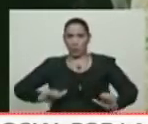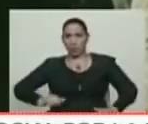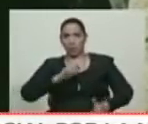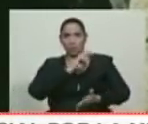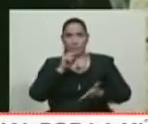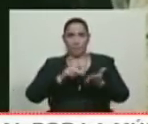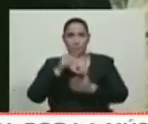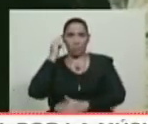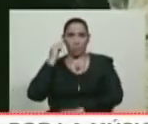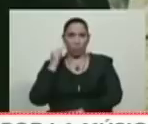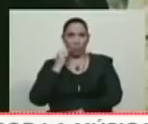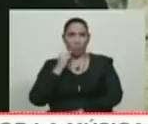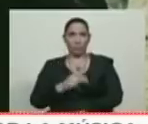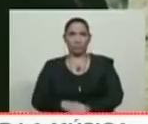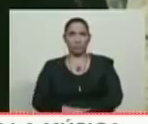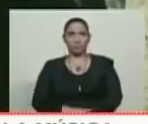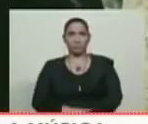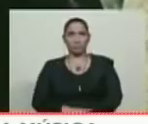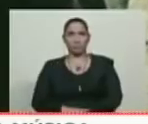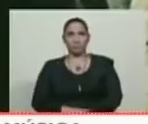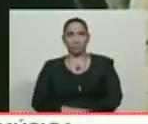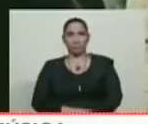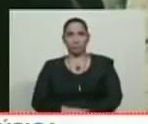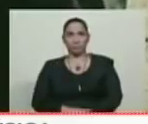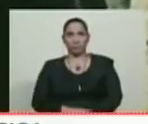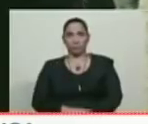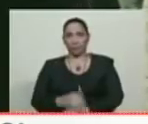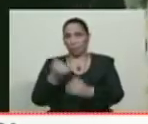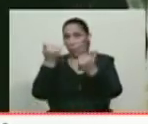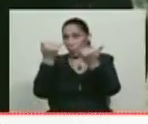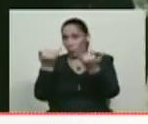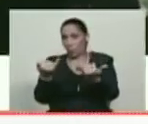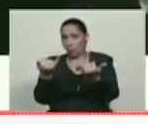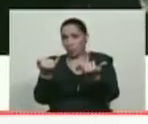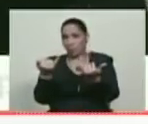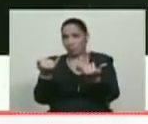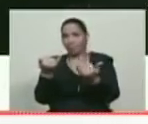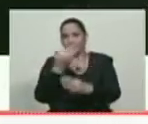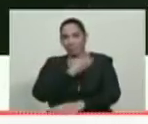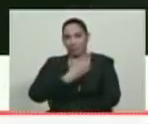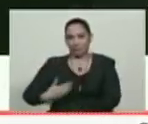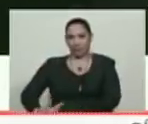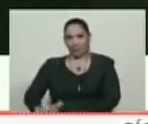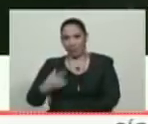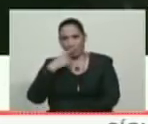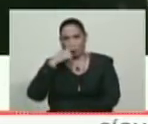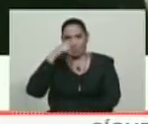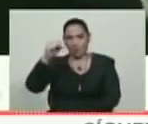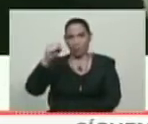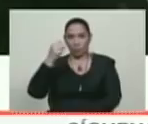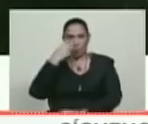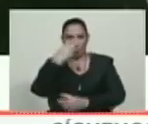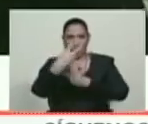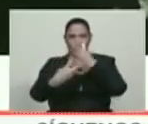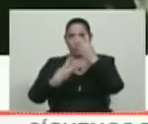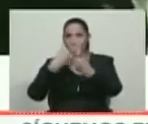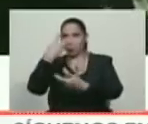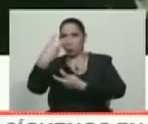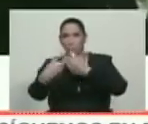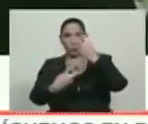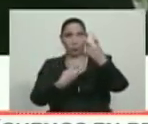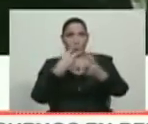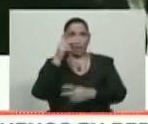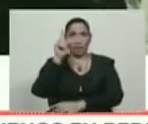Nacional Bolivariana. Arriba en este preciso instante el presidente de la República Bolivariana de Venezuela, Nicolás Maduro Moros, pero